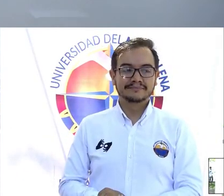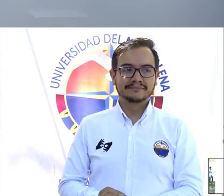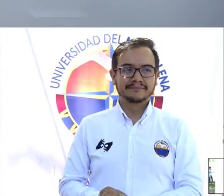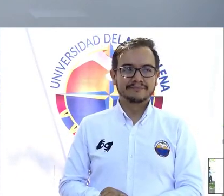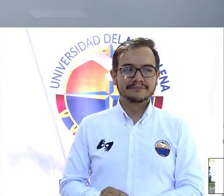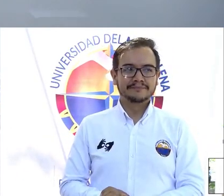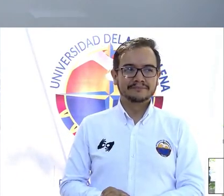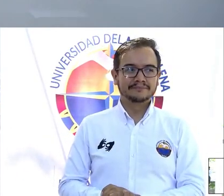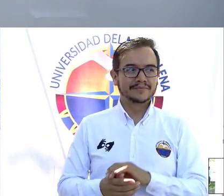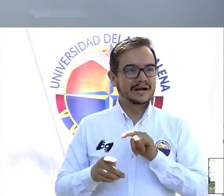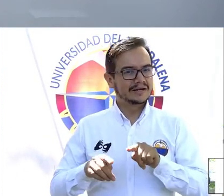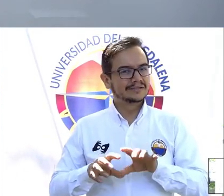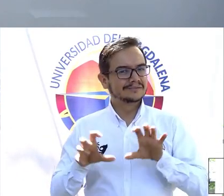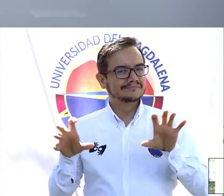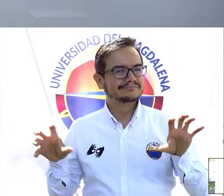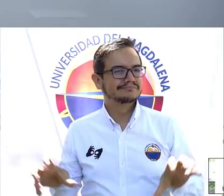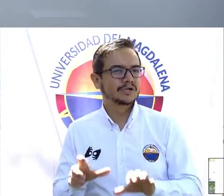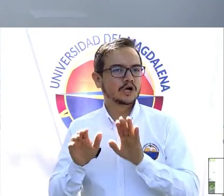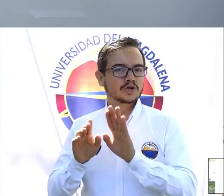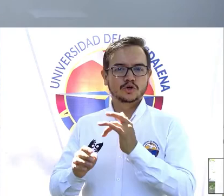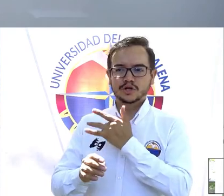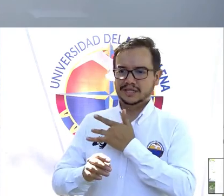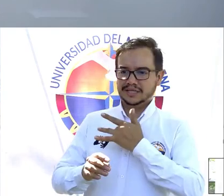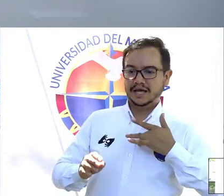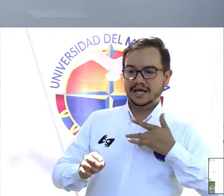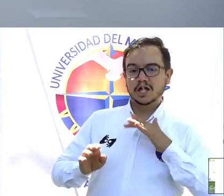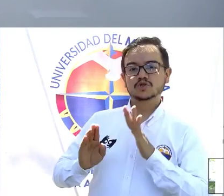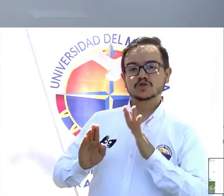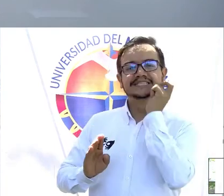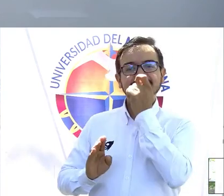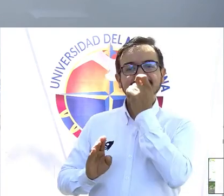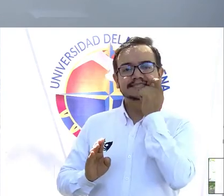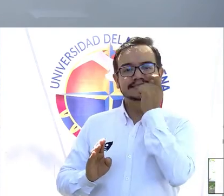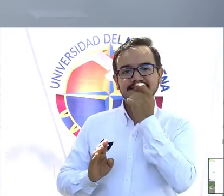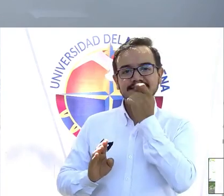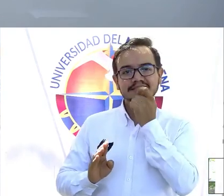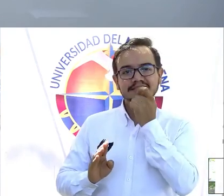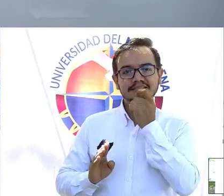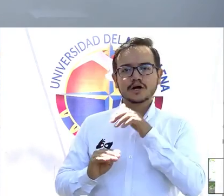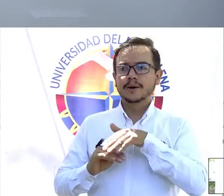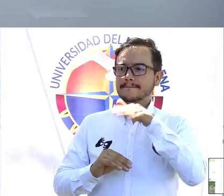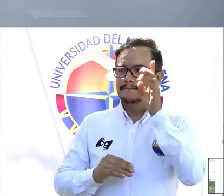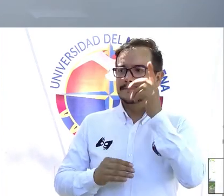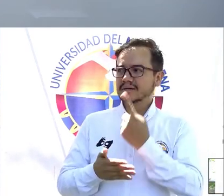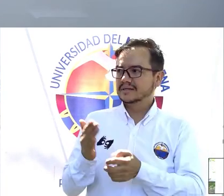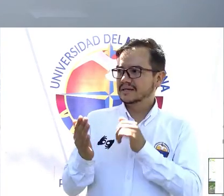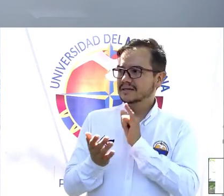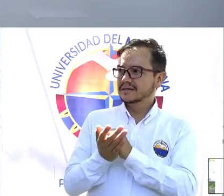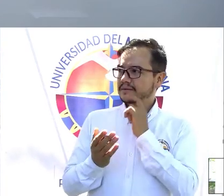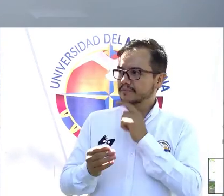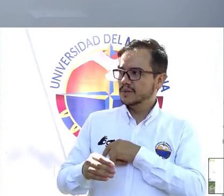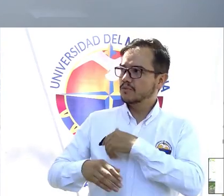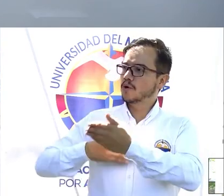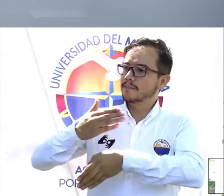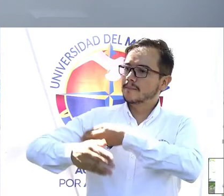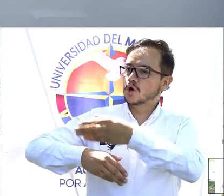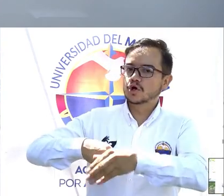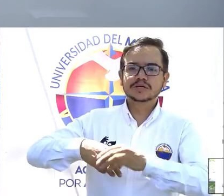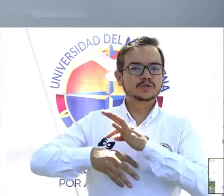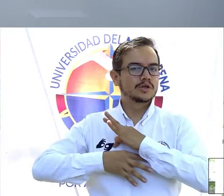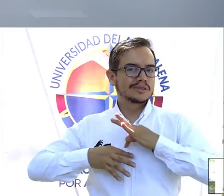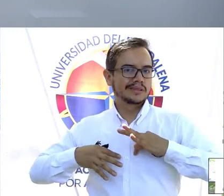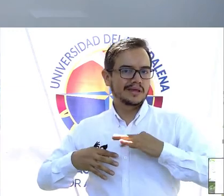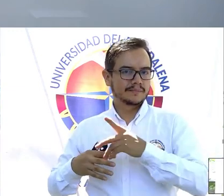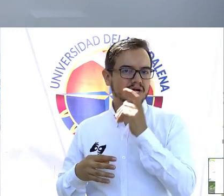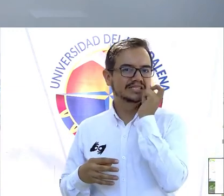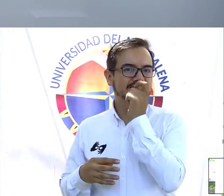la actividad odontológica, precisamente en cirugías de carácter odontológico, en